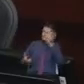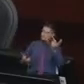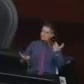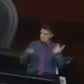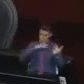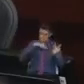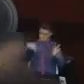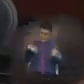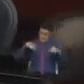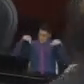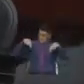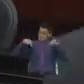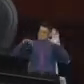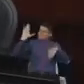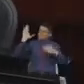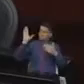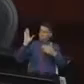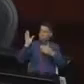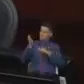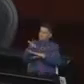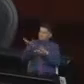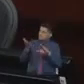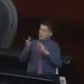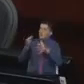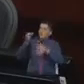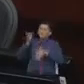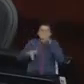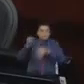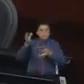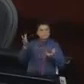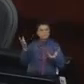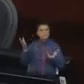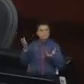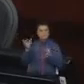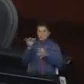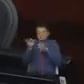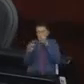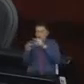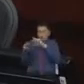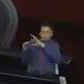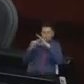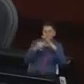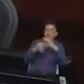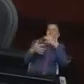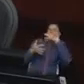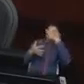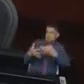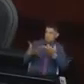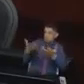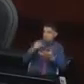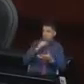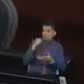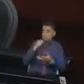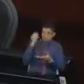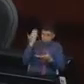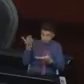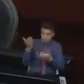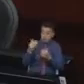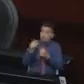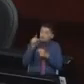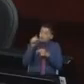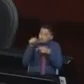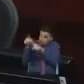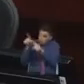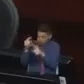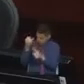hemos pedido aquí es justicia, y la justicia va amarrada de la verdad, señor sacerdote Francisco de Rux. Su